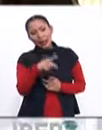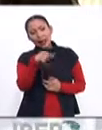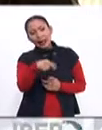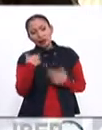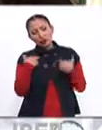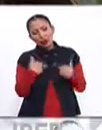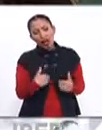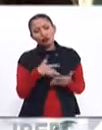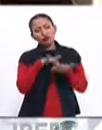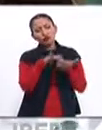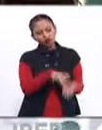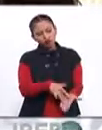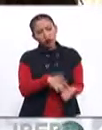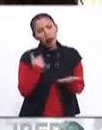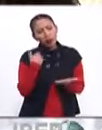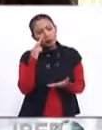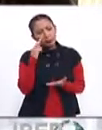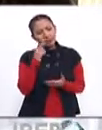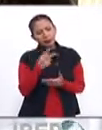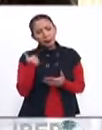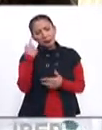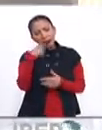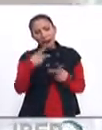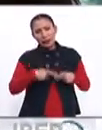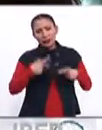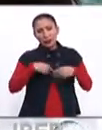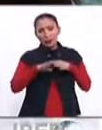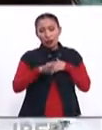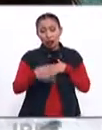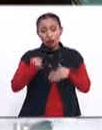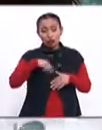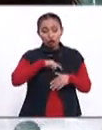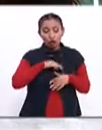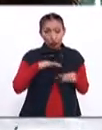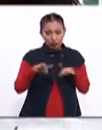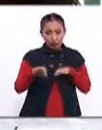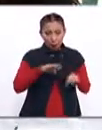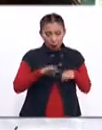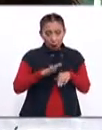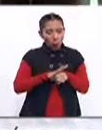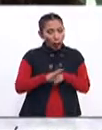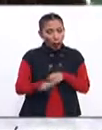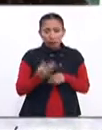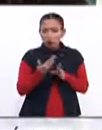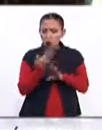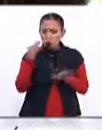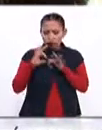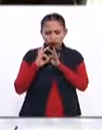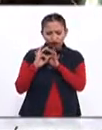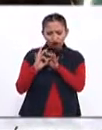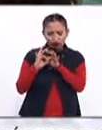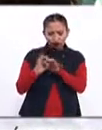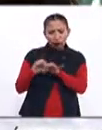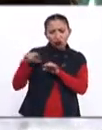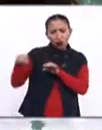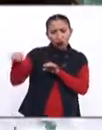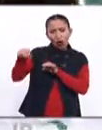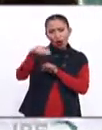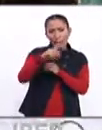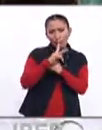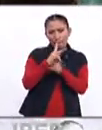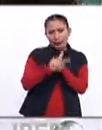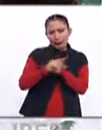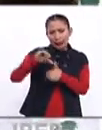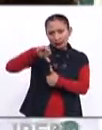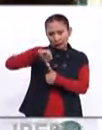principalmente humanitario, una visión humanitaria hacia el migrante, lo que nosotros hemos hecho es trabajar muy de la mano con los países